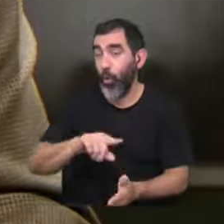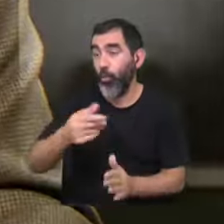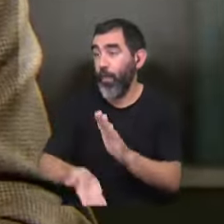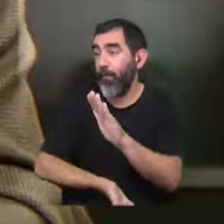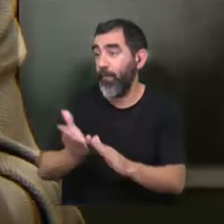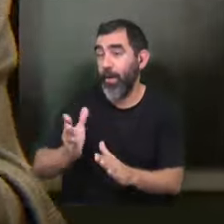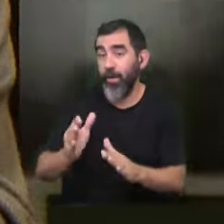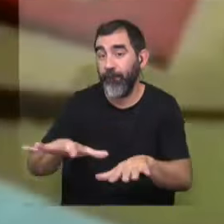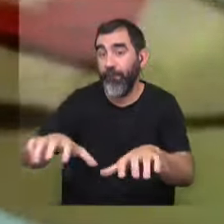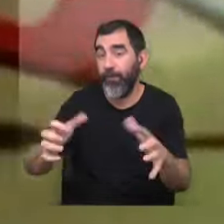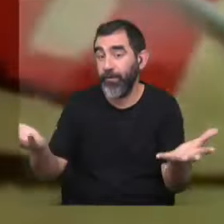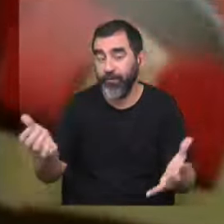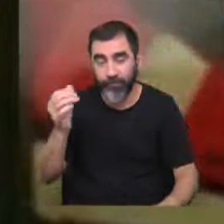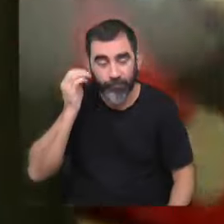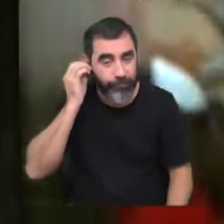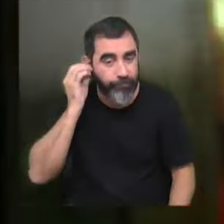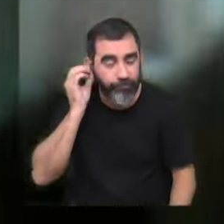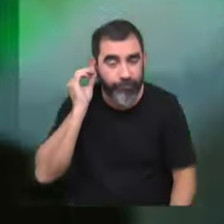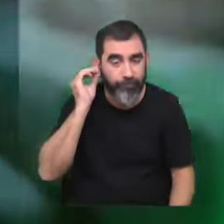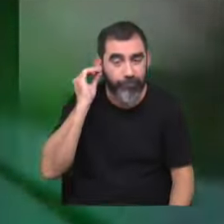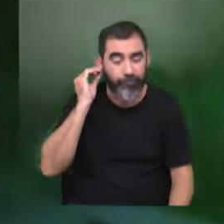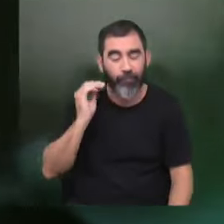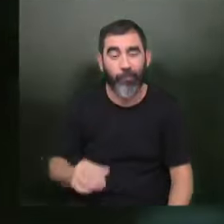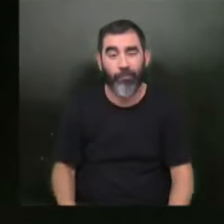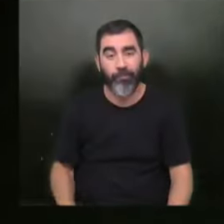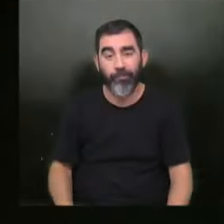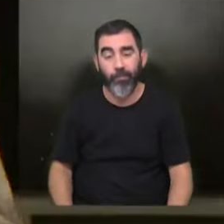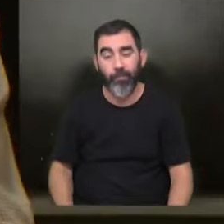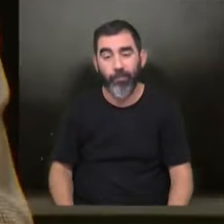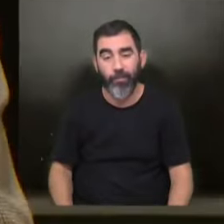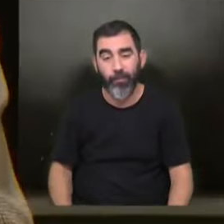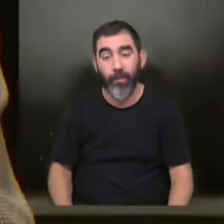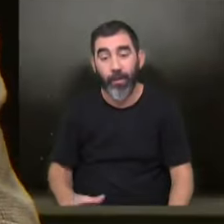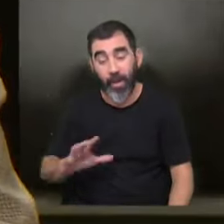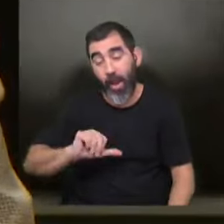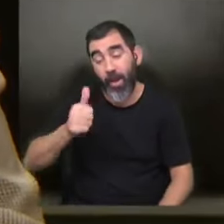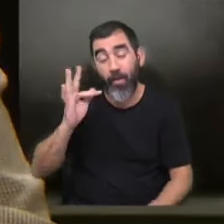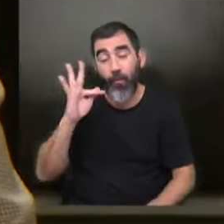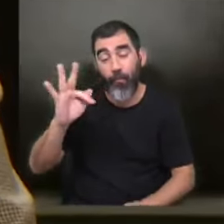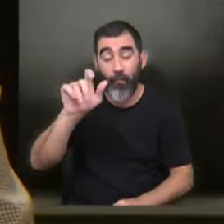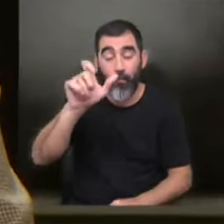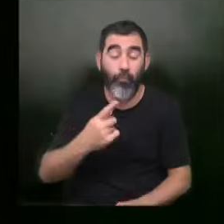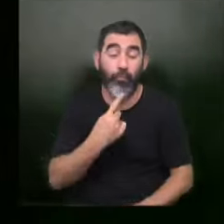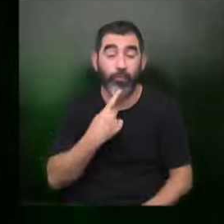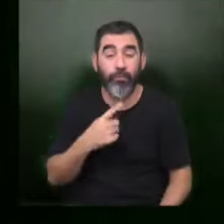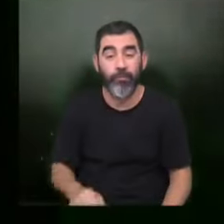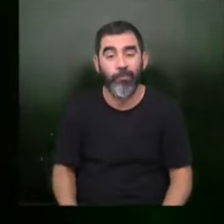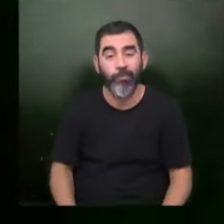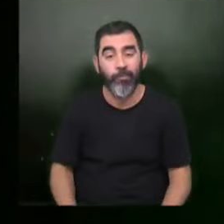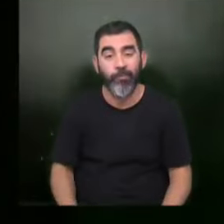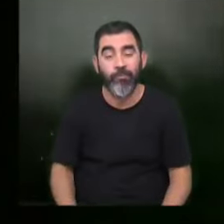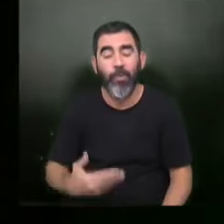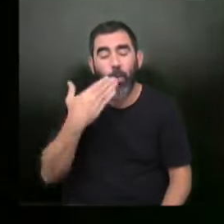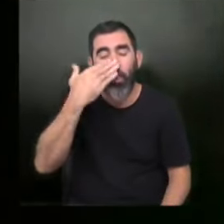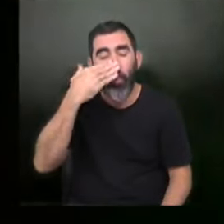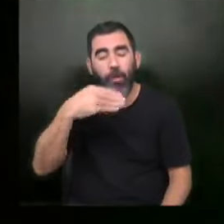Marte con Elon Musk. A ver si nos podemos quedar acá. Bueno, ahí está la ganancia de las políticas. Ernesto, en el último